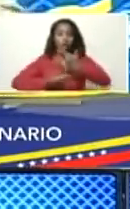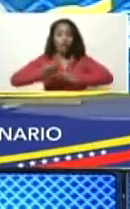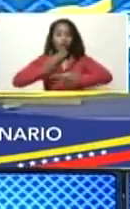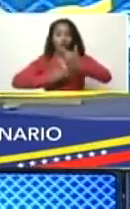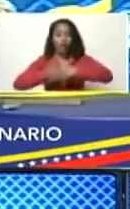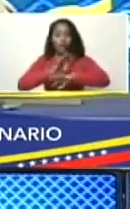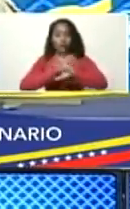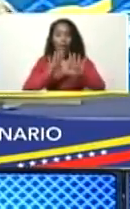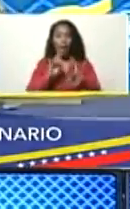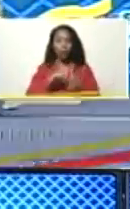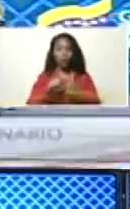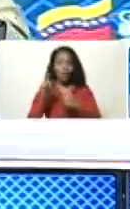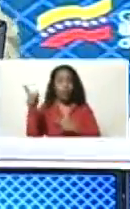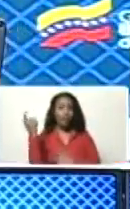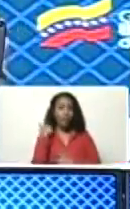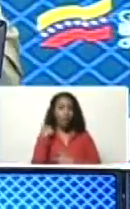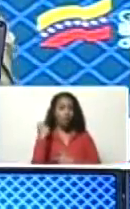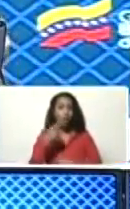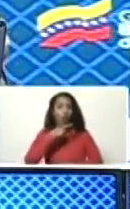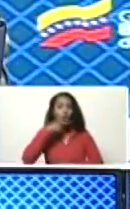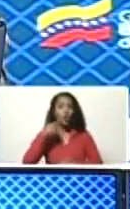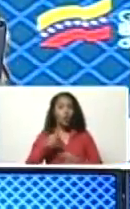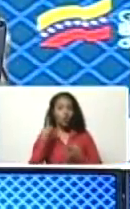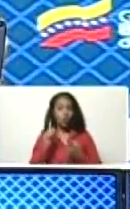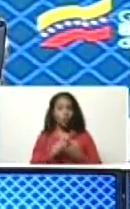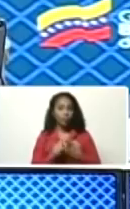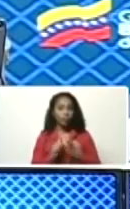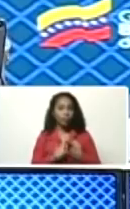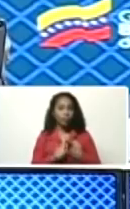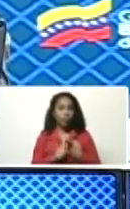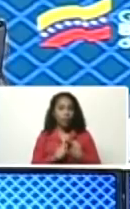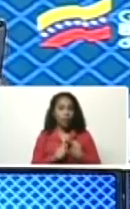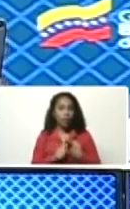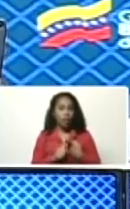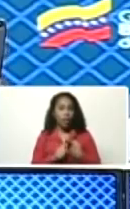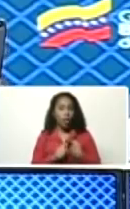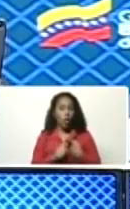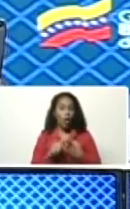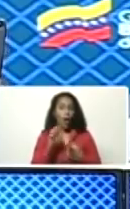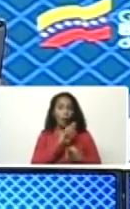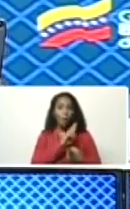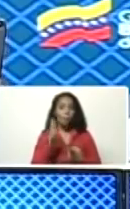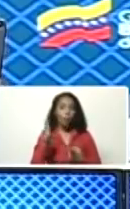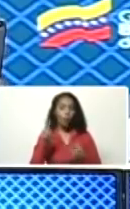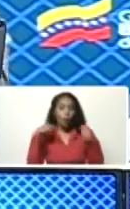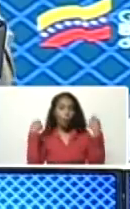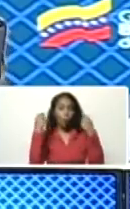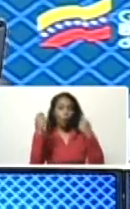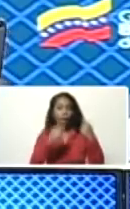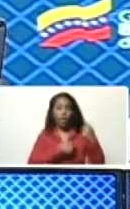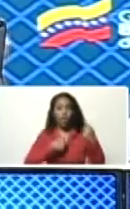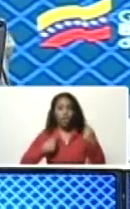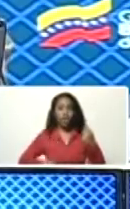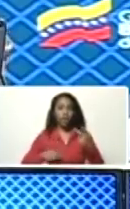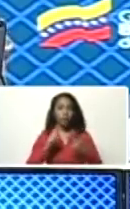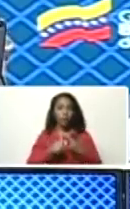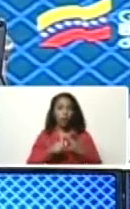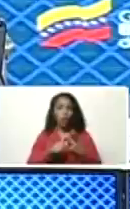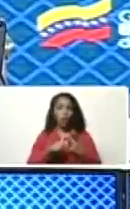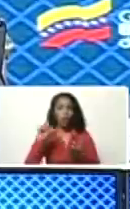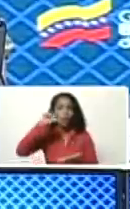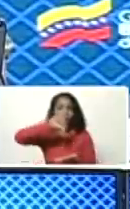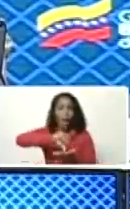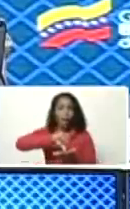para entonces con Rusia, con Putin, con la República Popular China, con Irán.